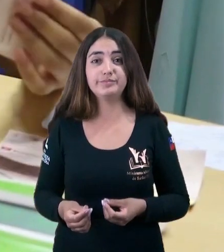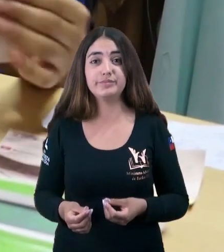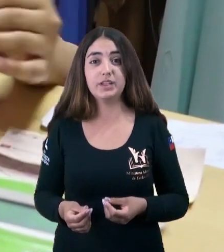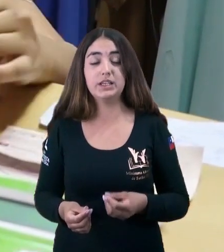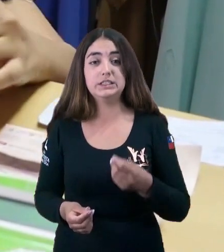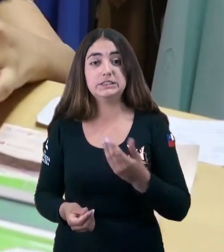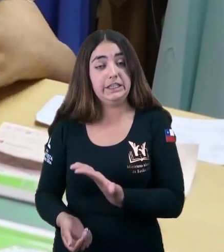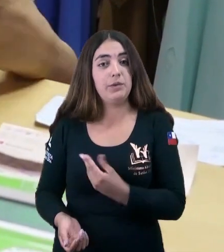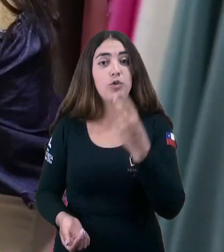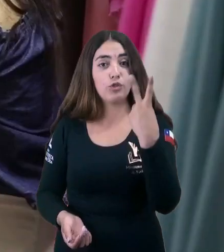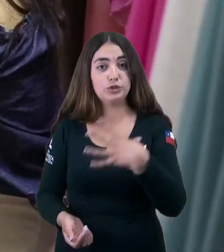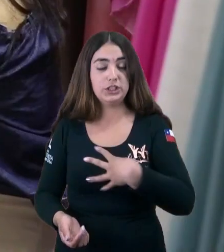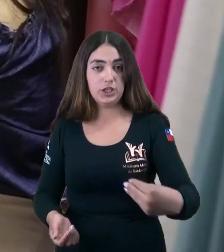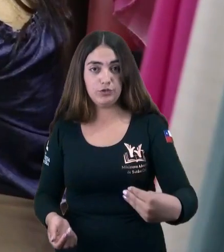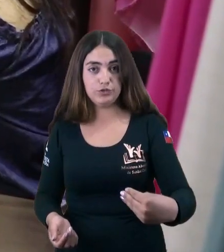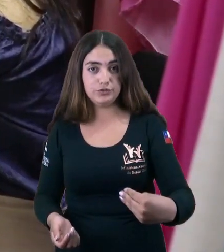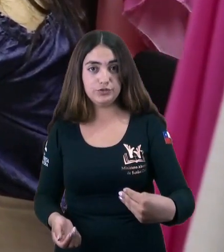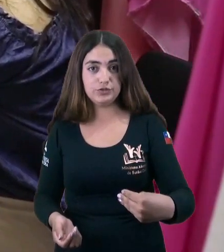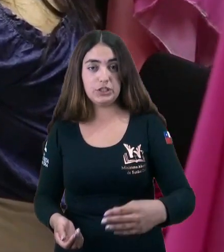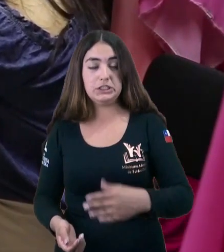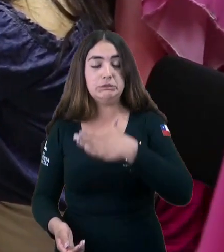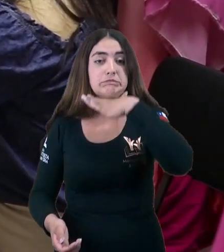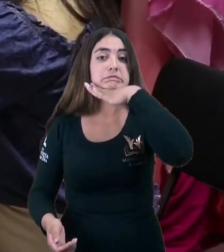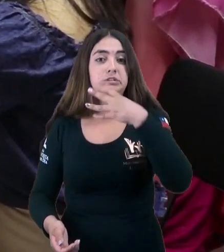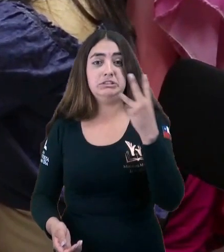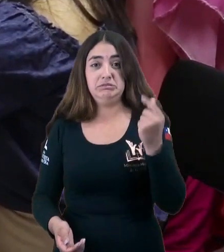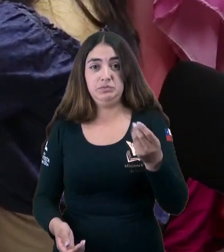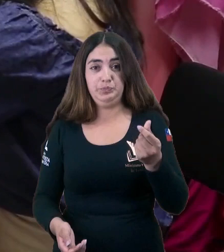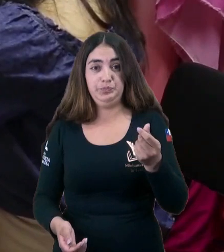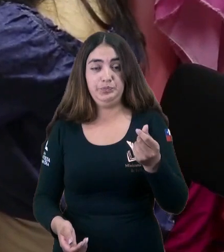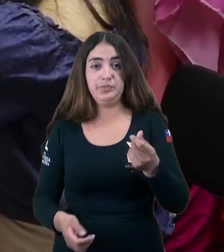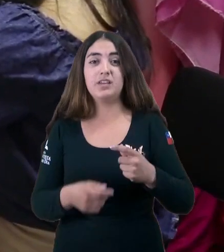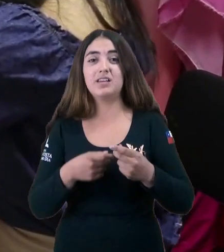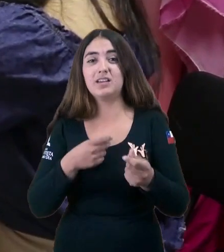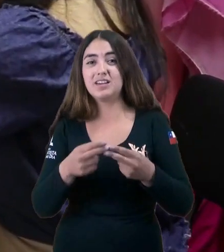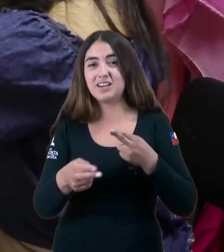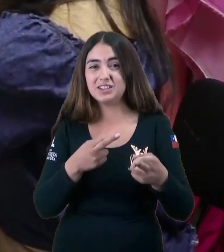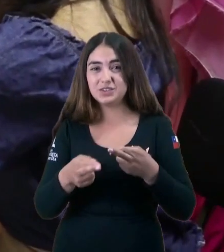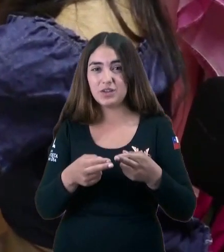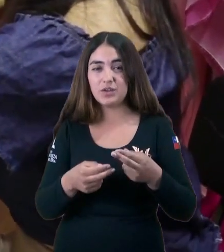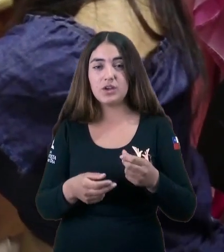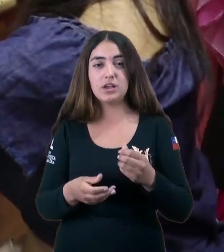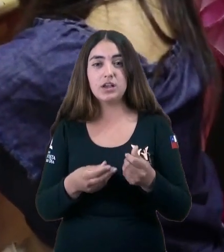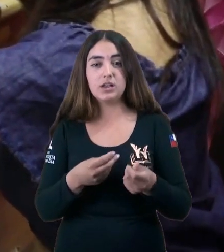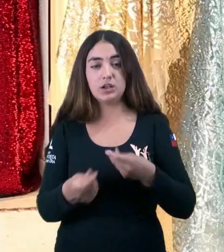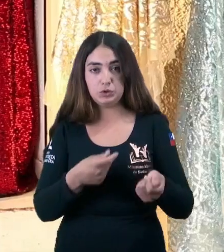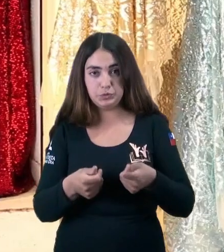teníamos dos hijos pequeños y también muchos compromisos financieros relacionados a nuestro negocio.